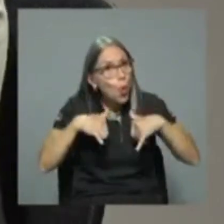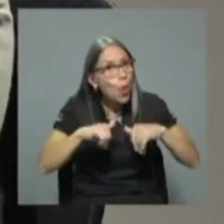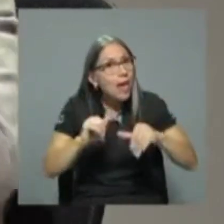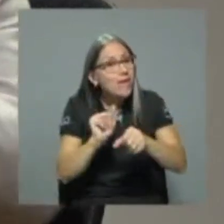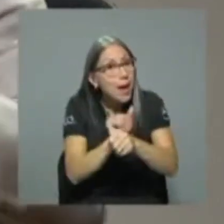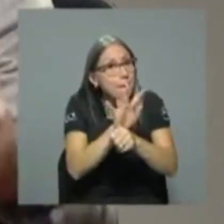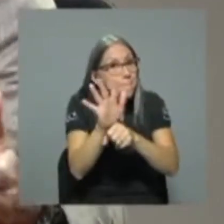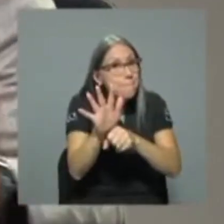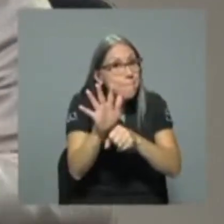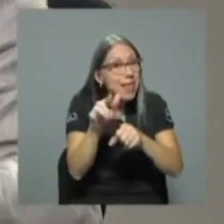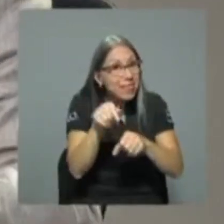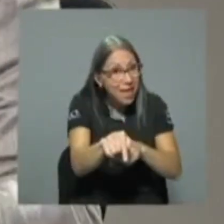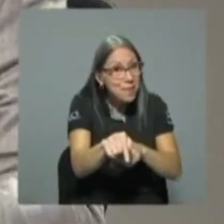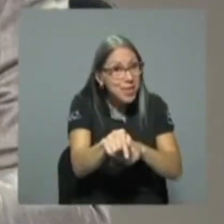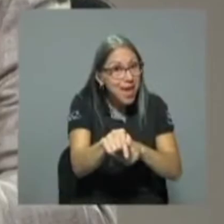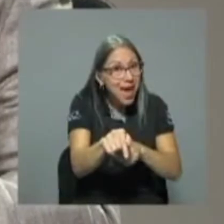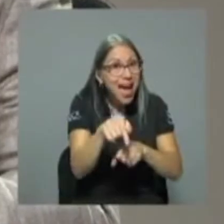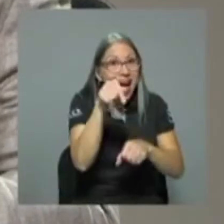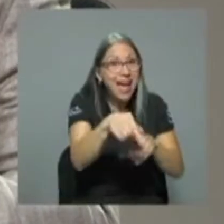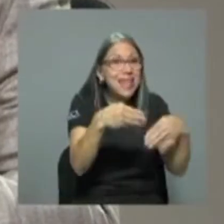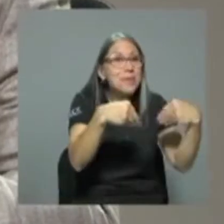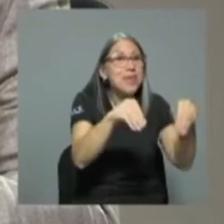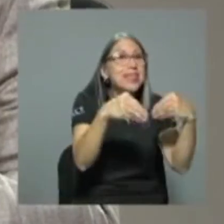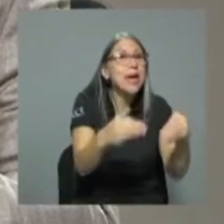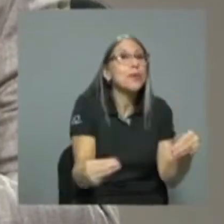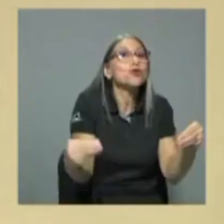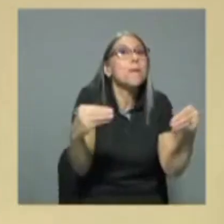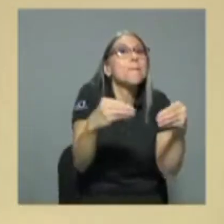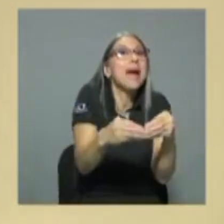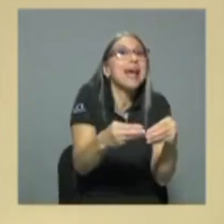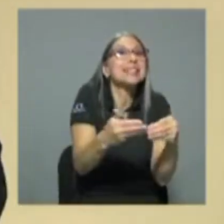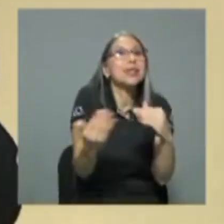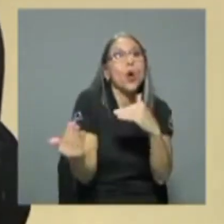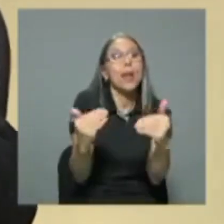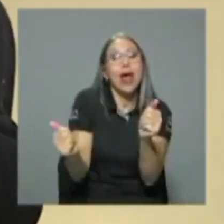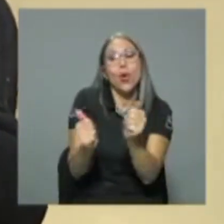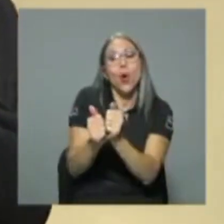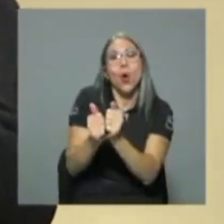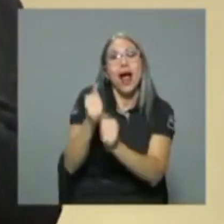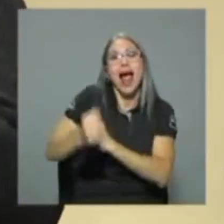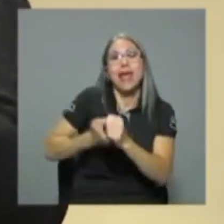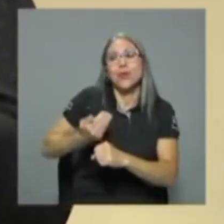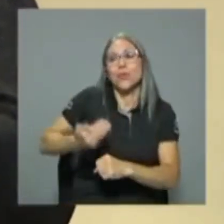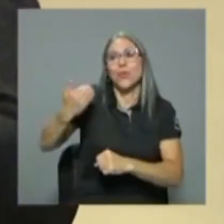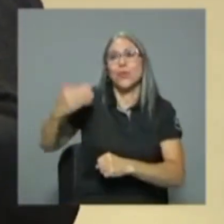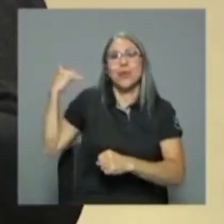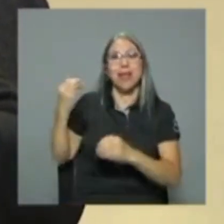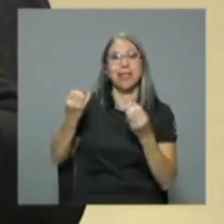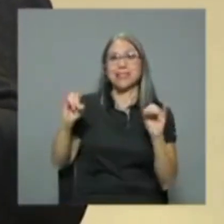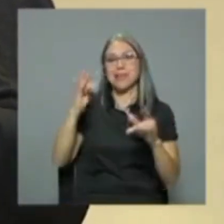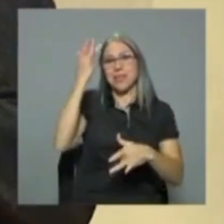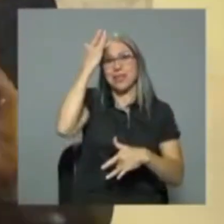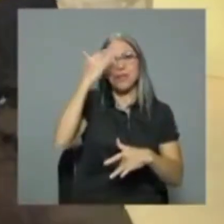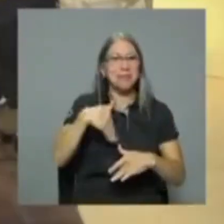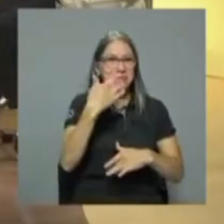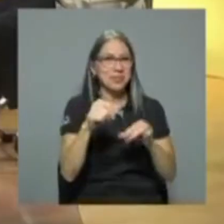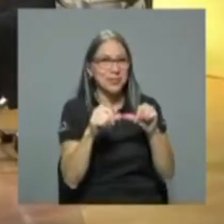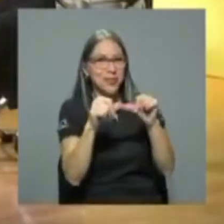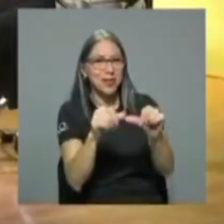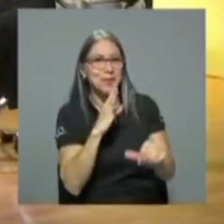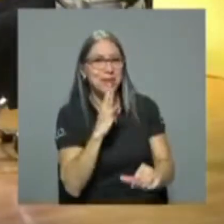vendíamos más que en el 2019, que era un año sin pandemia. Invitaremos al canal a que nos invite a regresar.